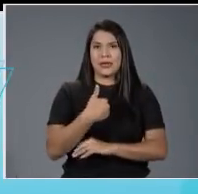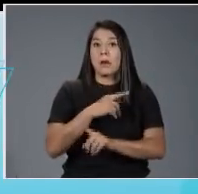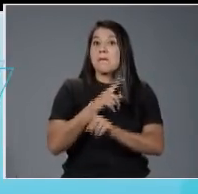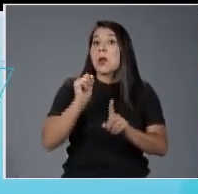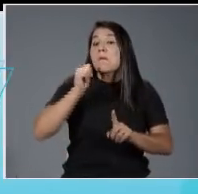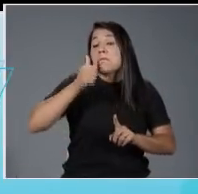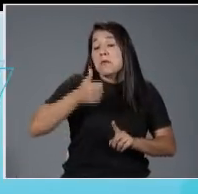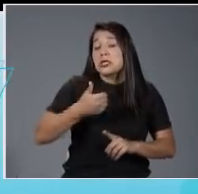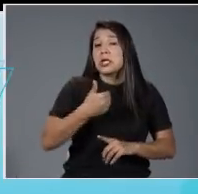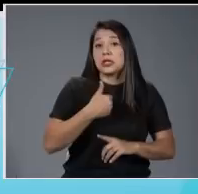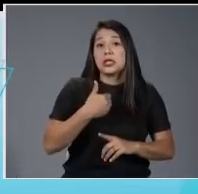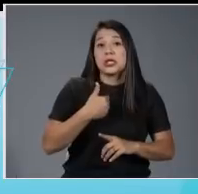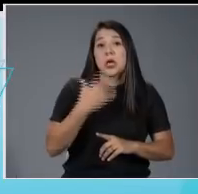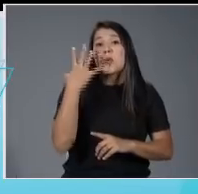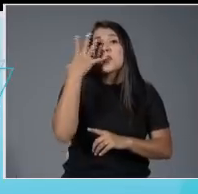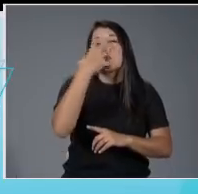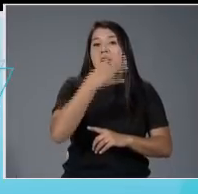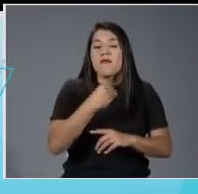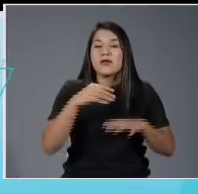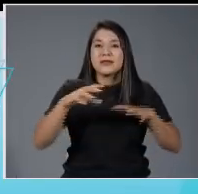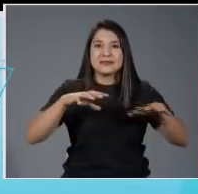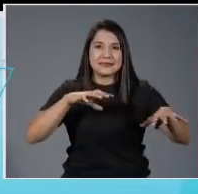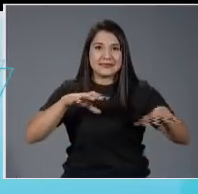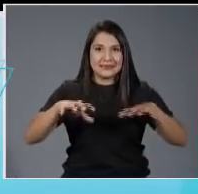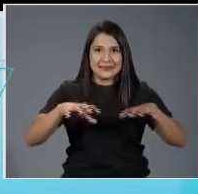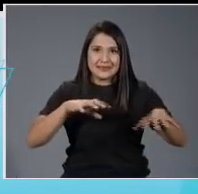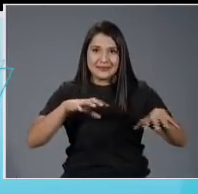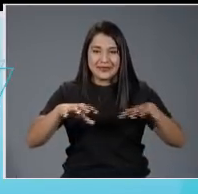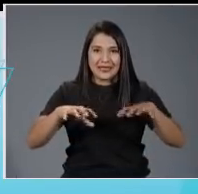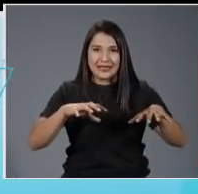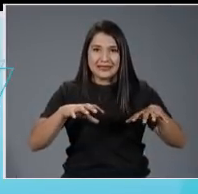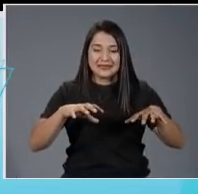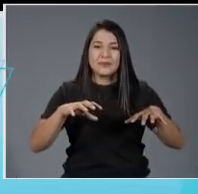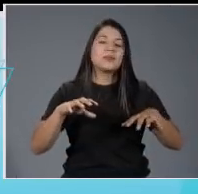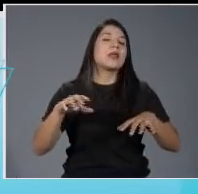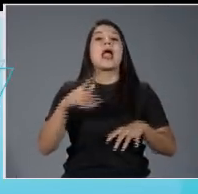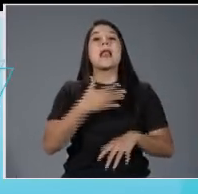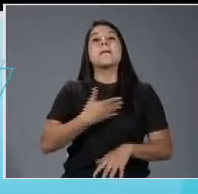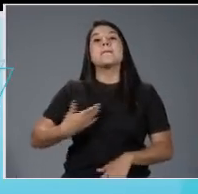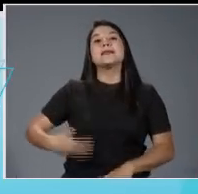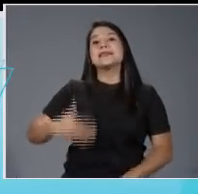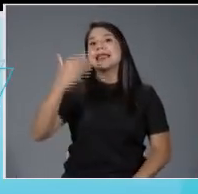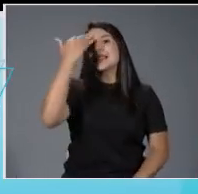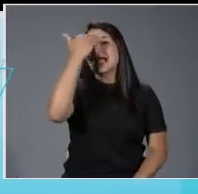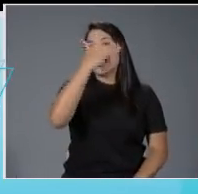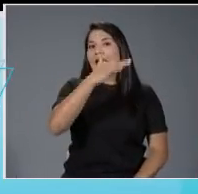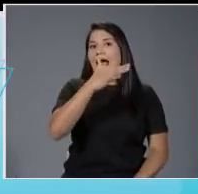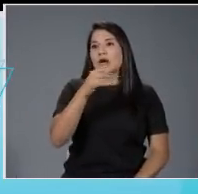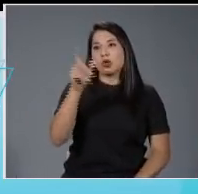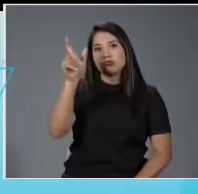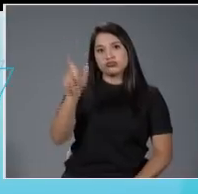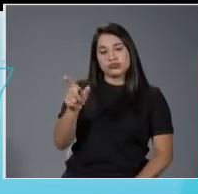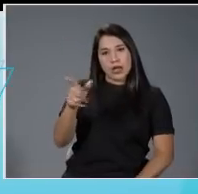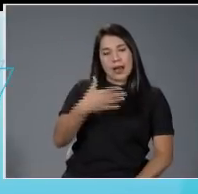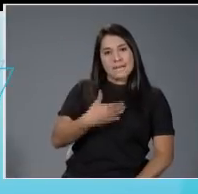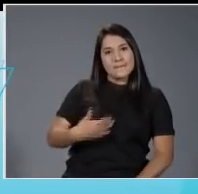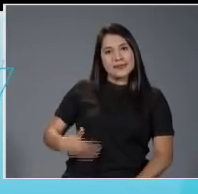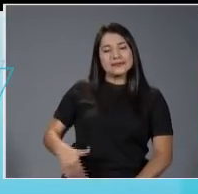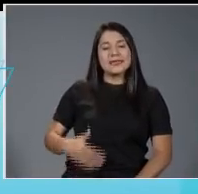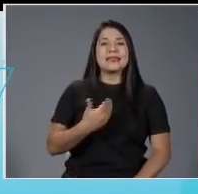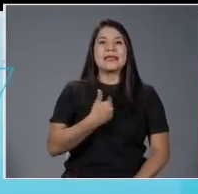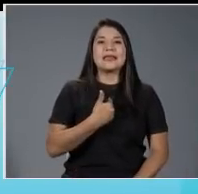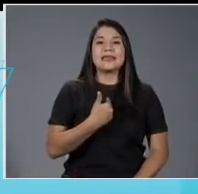vamos a tener una bonita ceremonia. Carlos, el señor presidente, va a